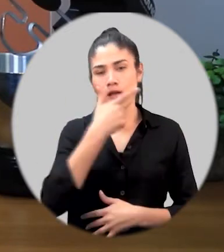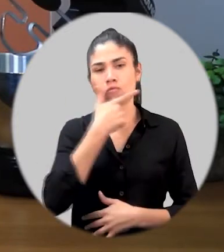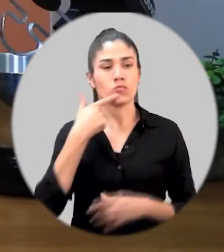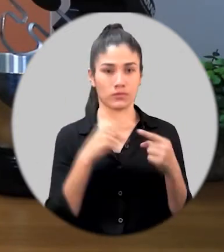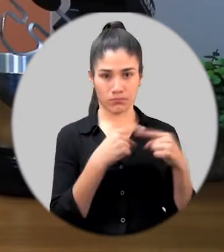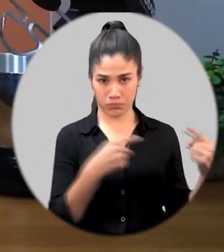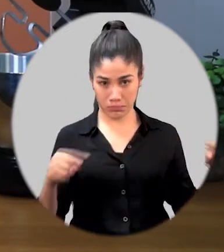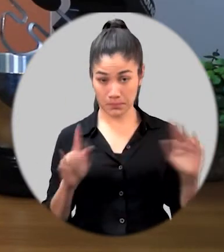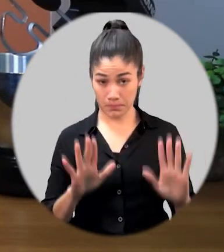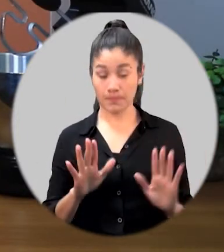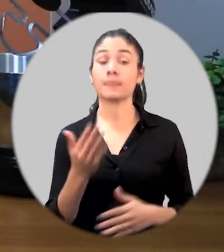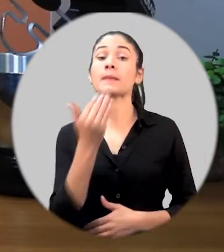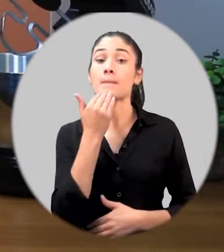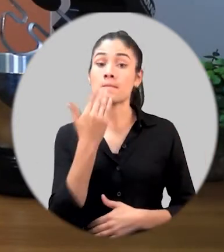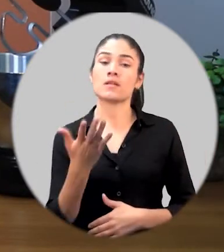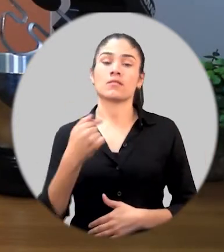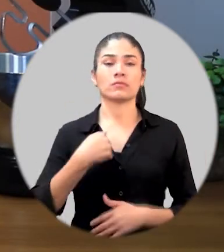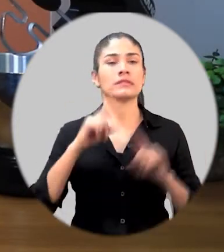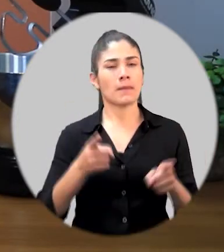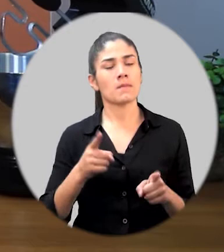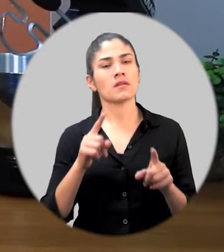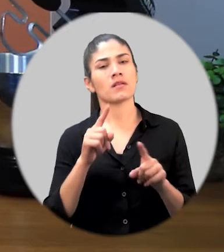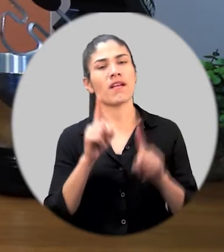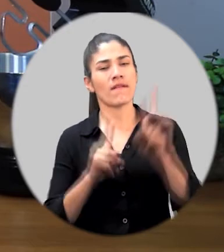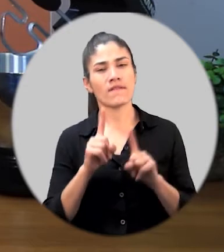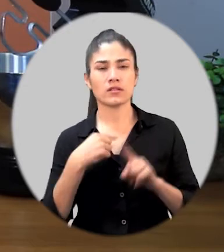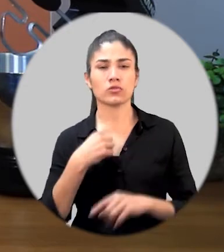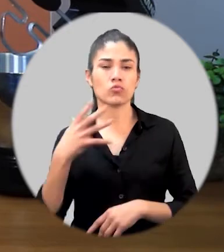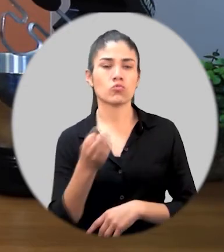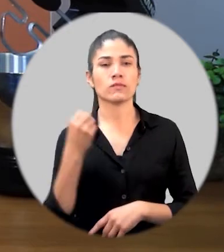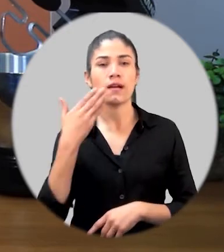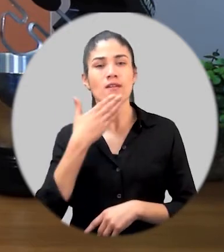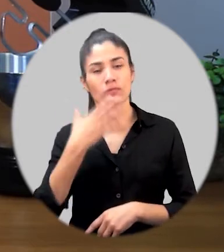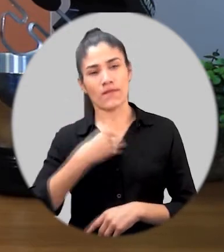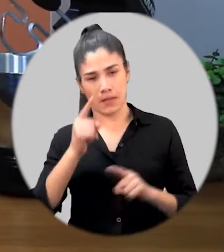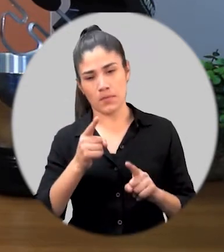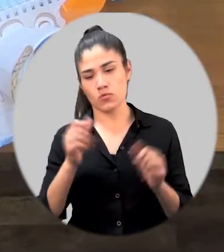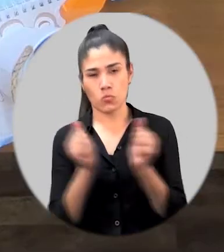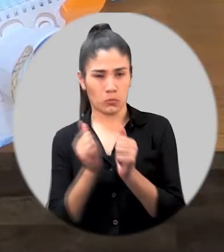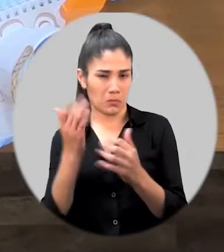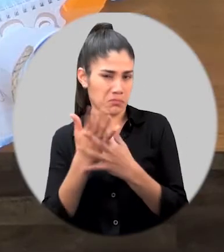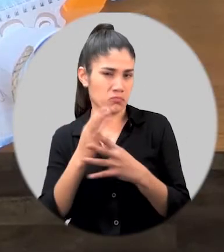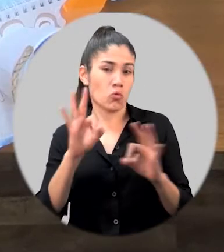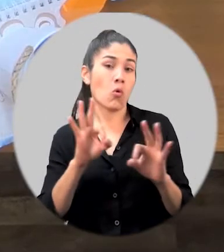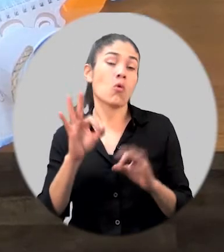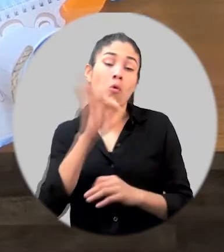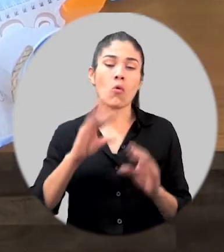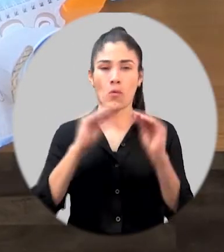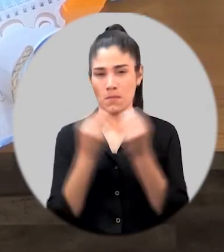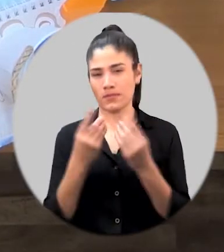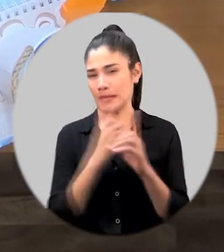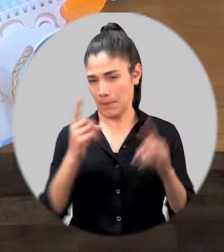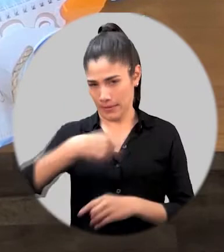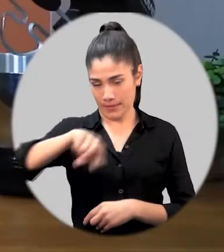preparaciones. Pero yo suelo también utilizar la totalidad del azúcar blanca. Entonces vamos a comenzar con el cremado.